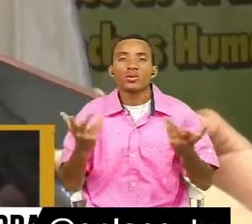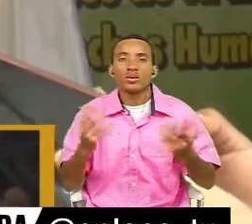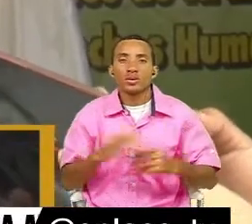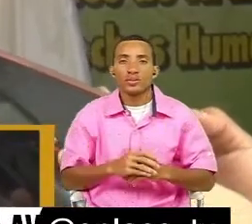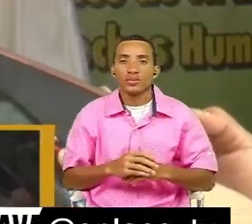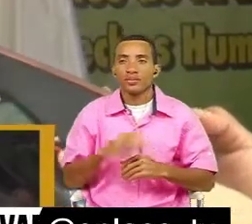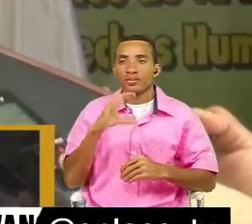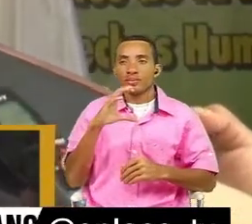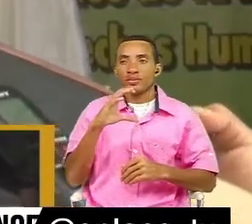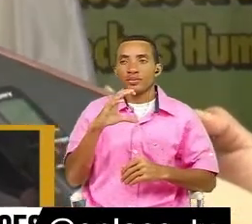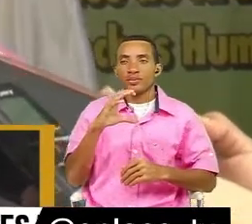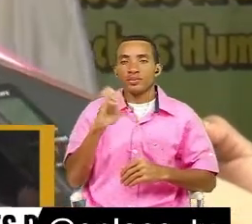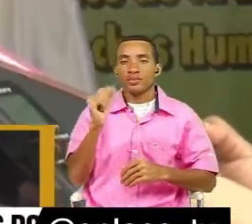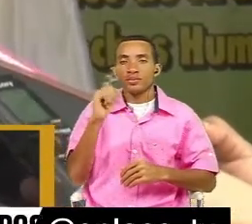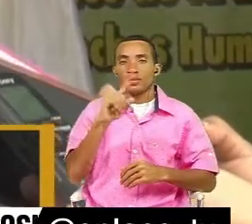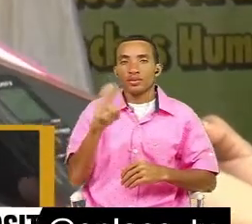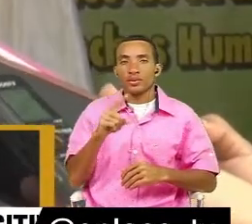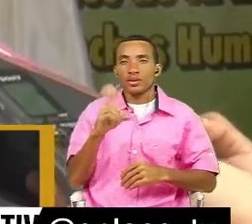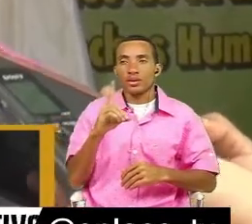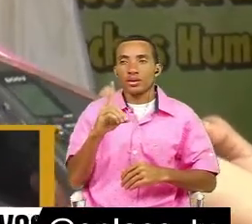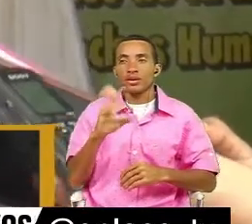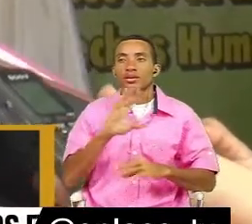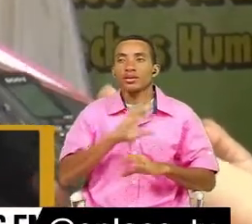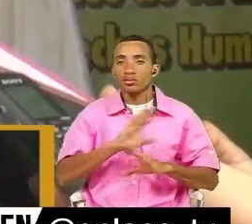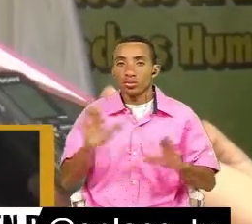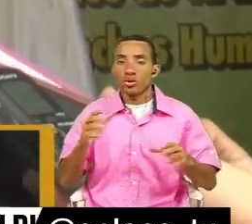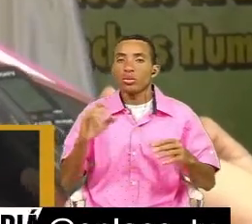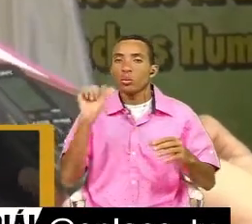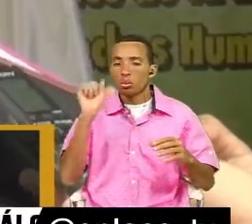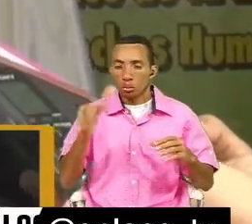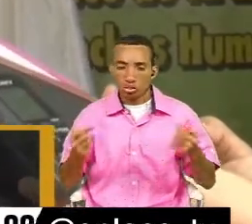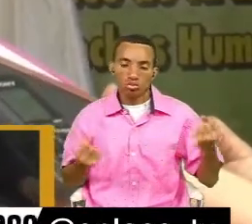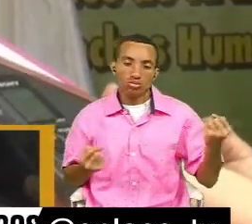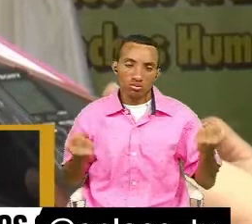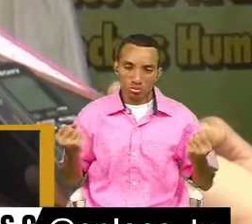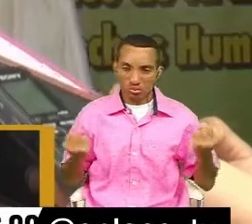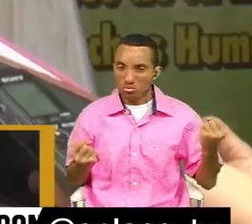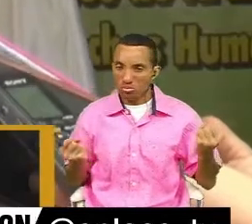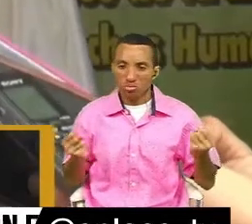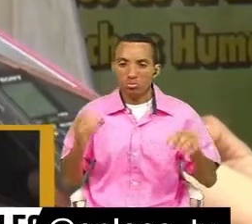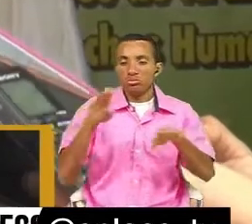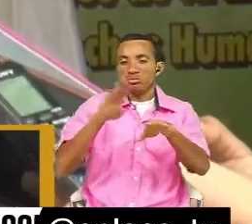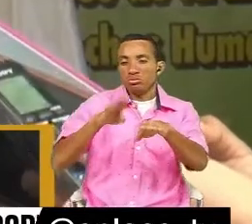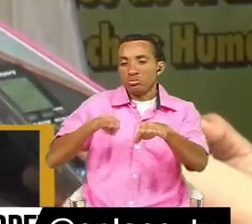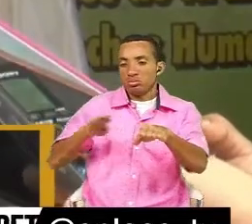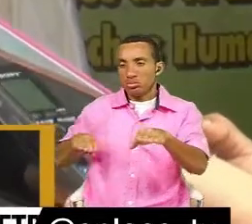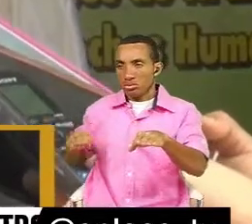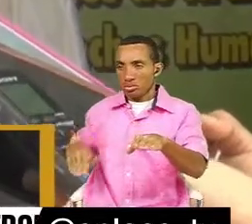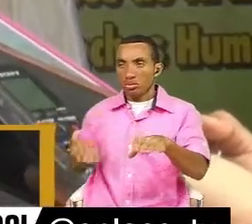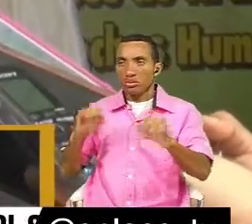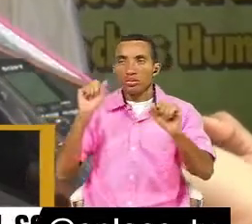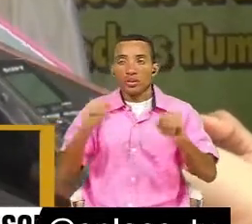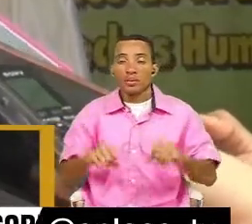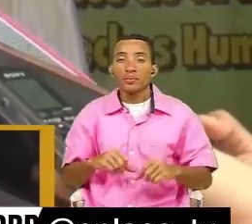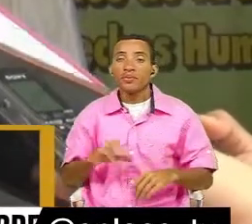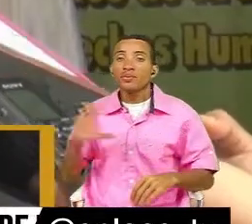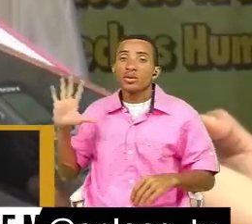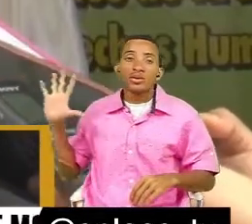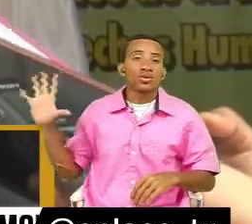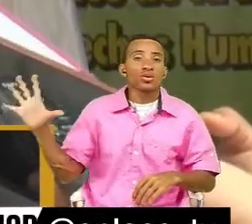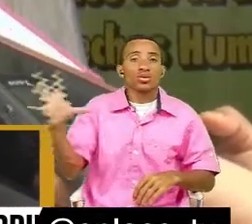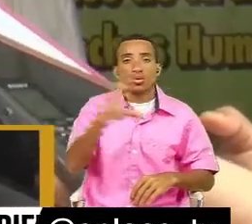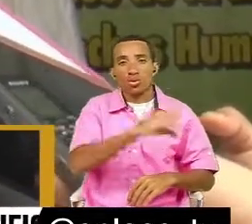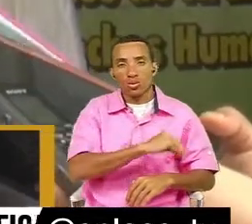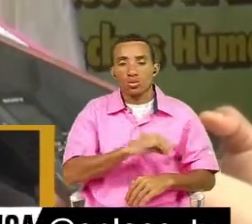CAS. Hay una bahía grande donde los buses pueden situarse y los participantes